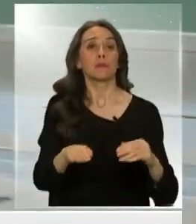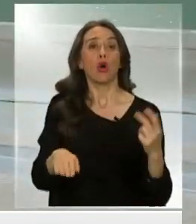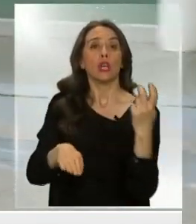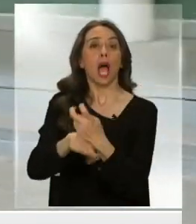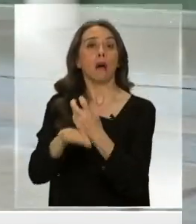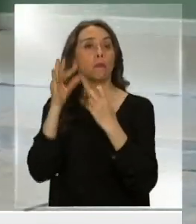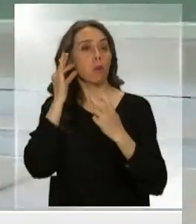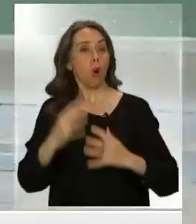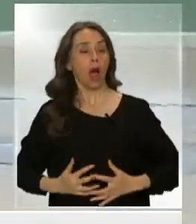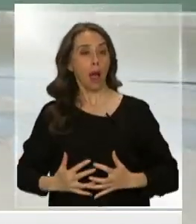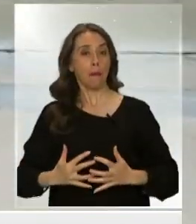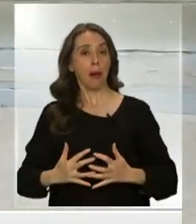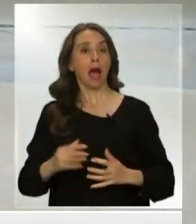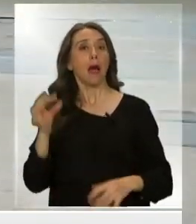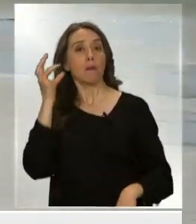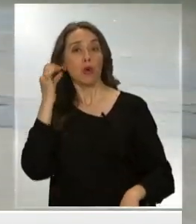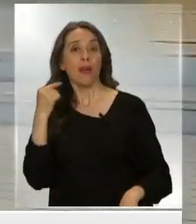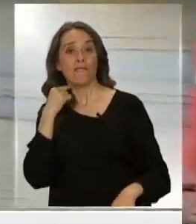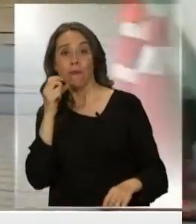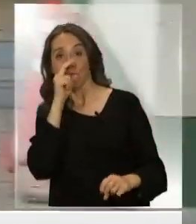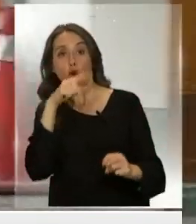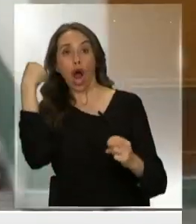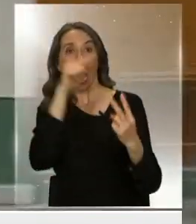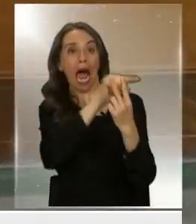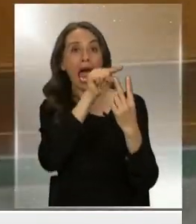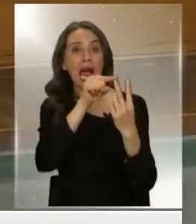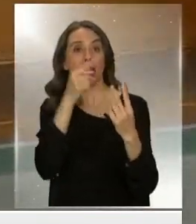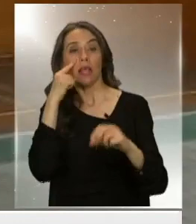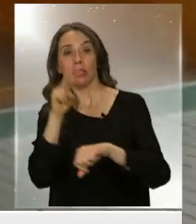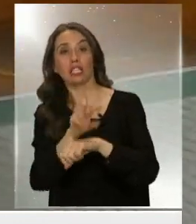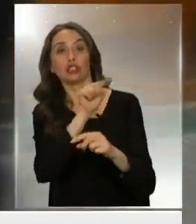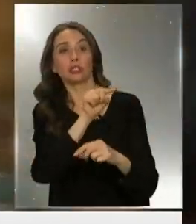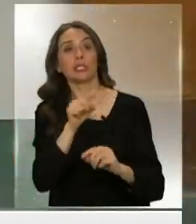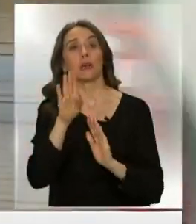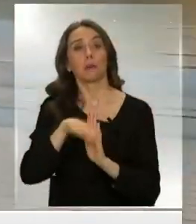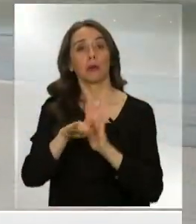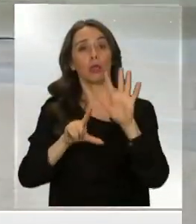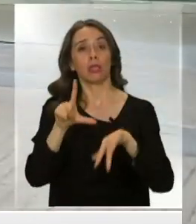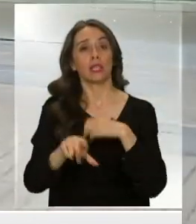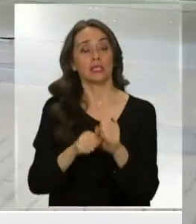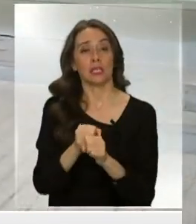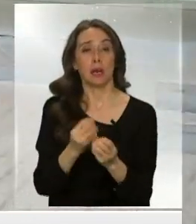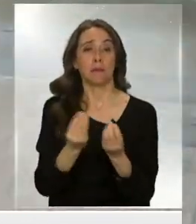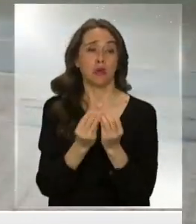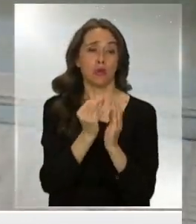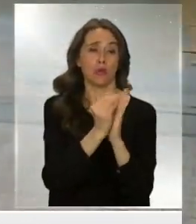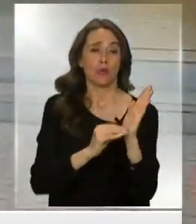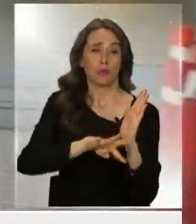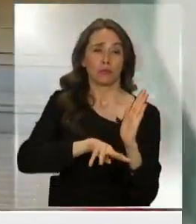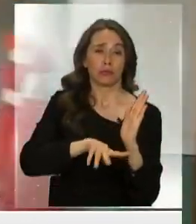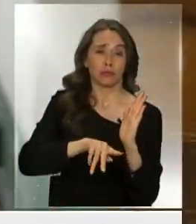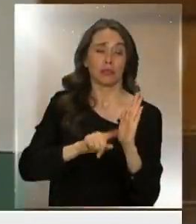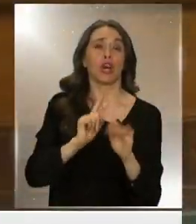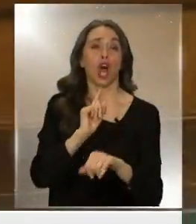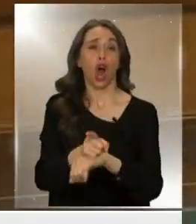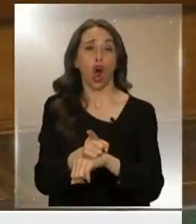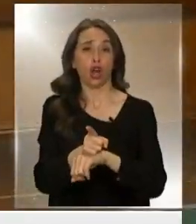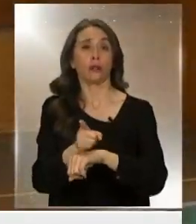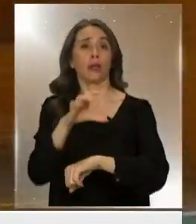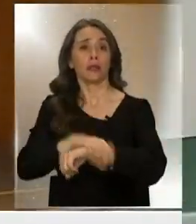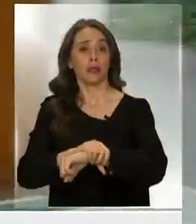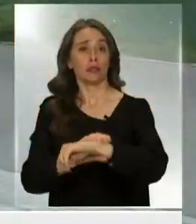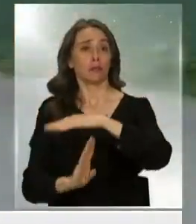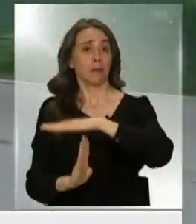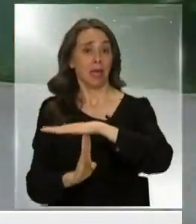fueron reconocidos por la víctima y por testigos se trata de un menor de 17 años con un amplio prontuario y orden de detención pendiente